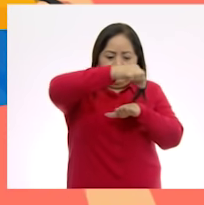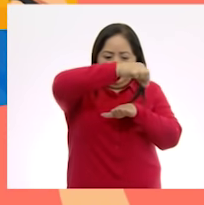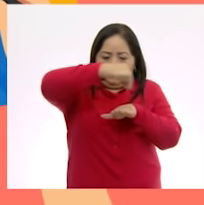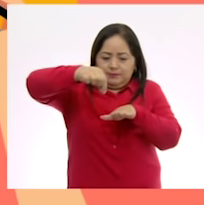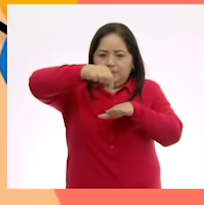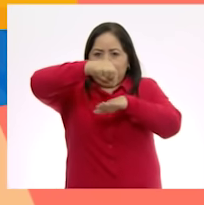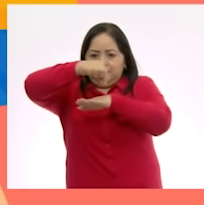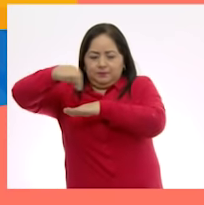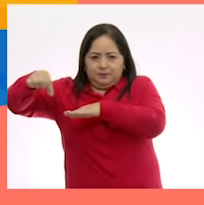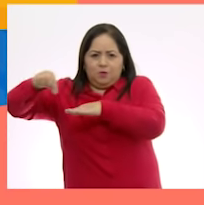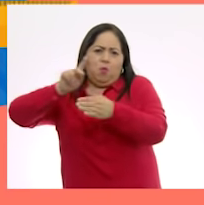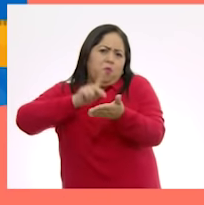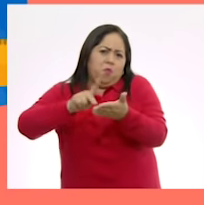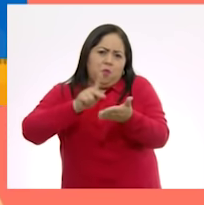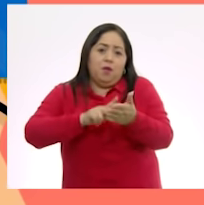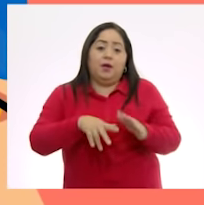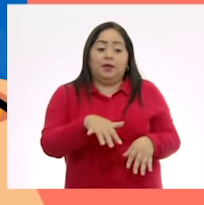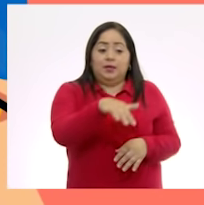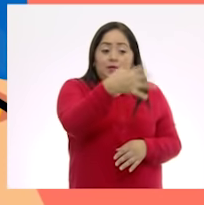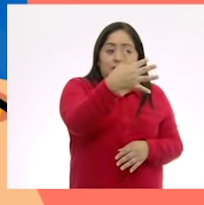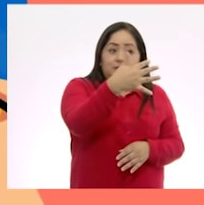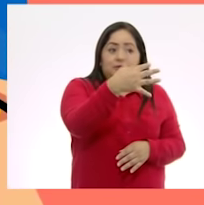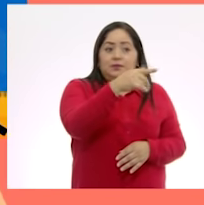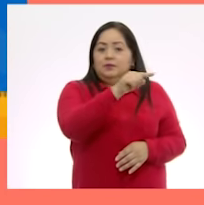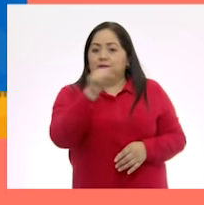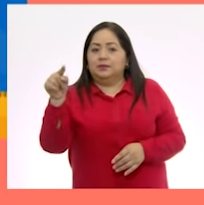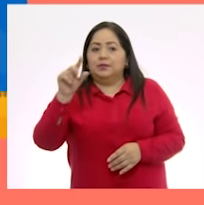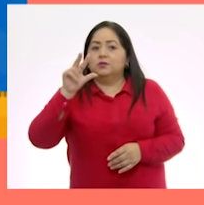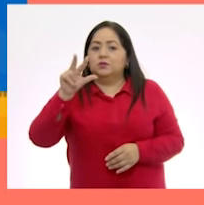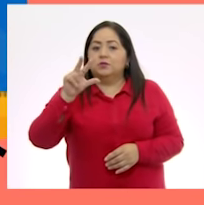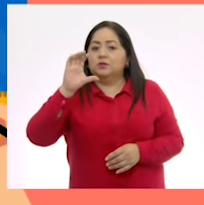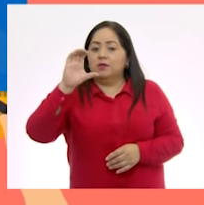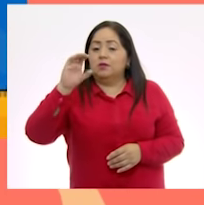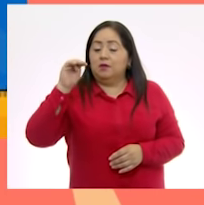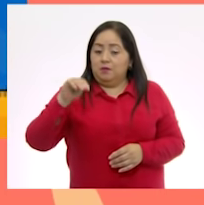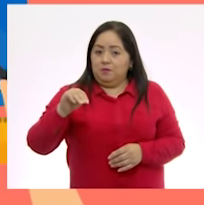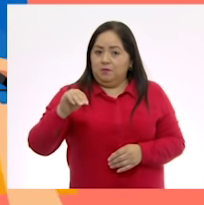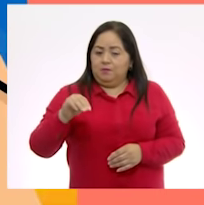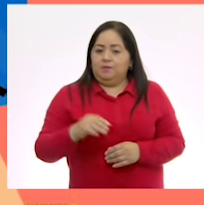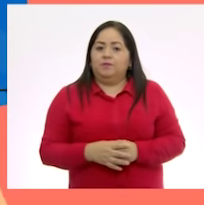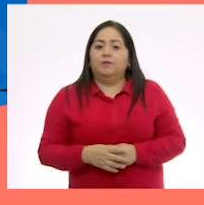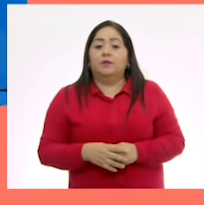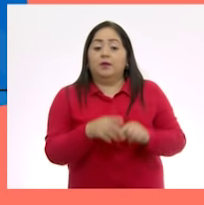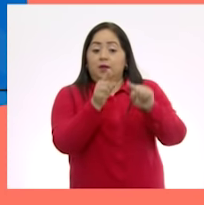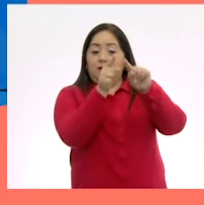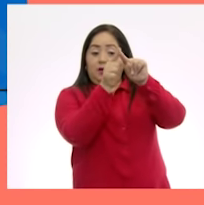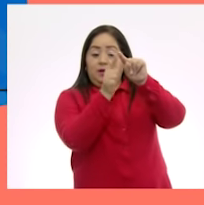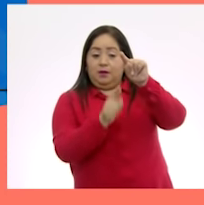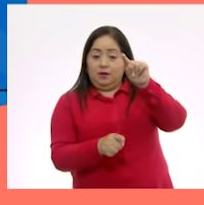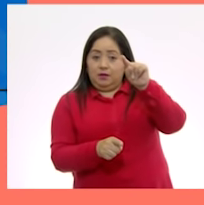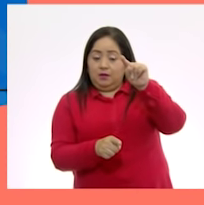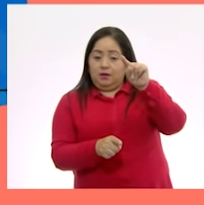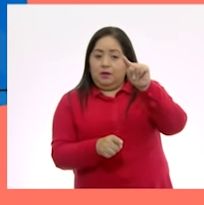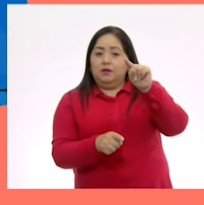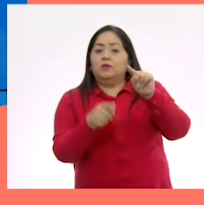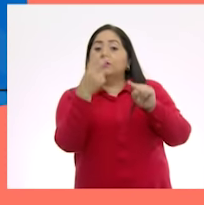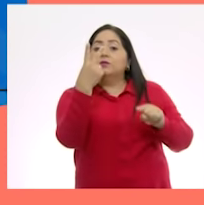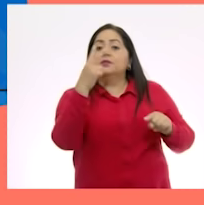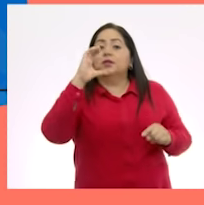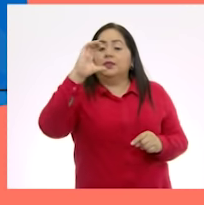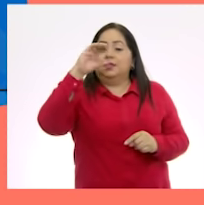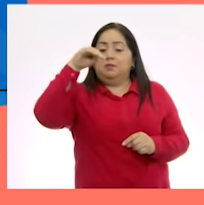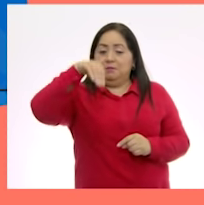el plumón o la pluma de 15 a 18 centímetros de largo de un lado, dejando un margen de